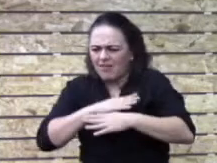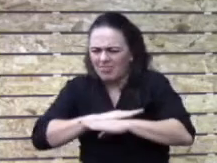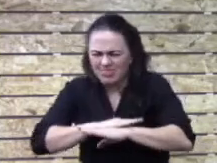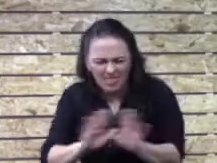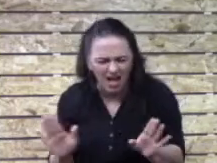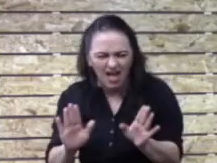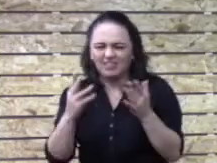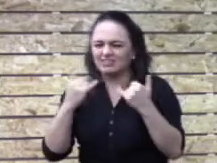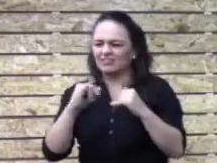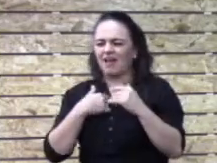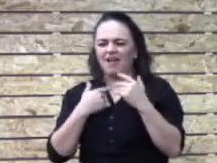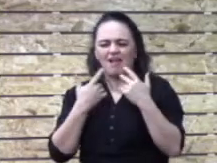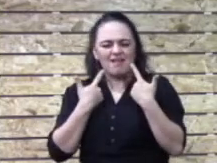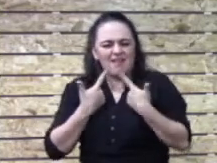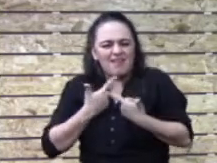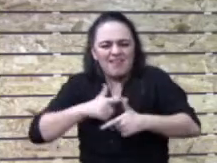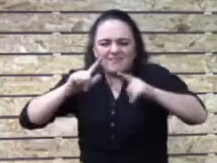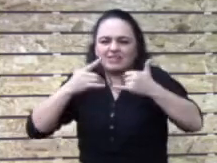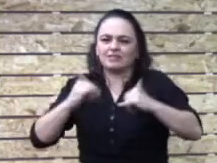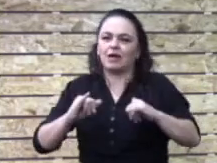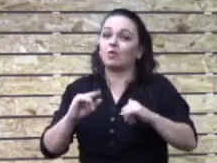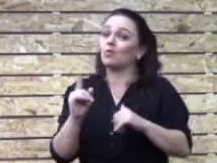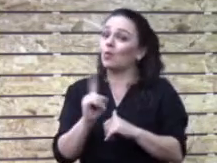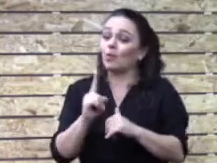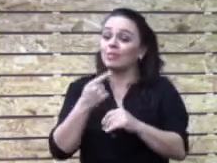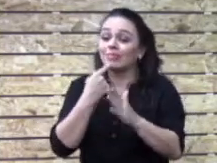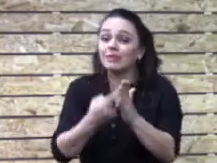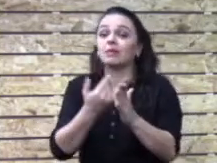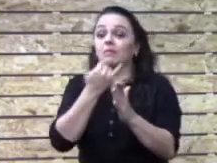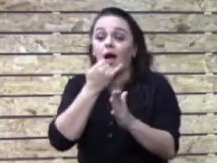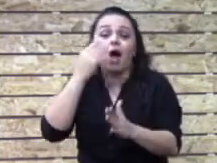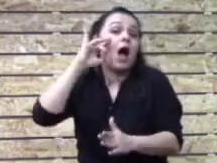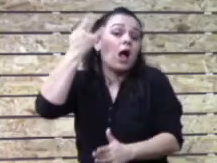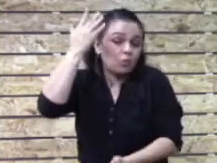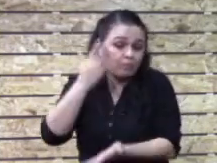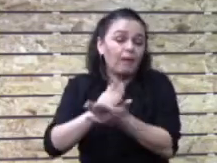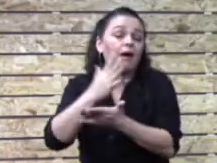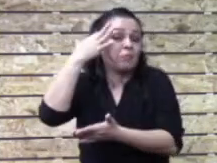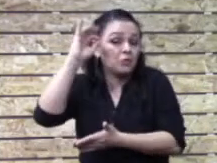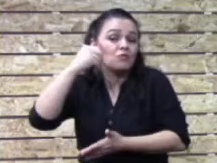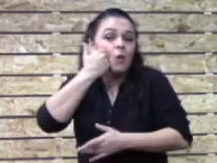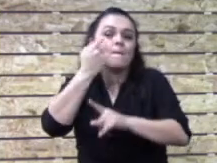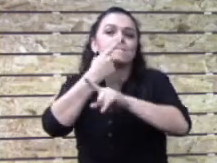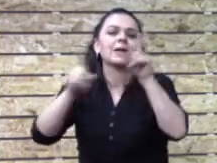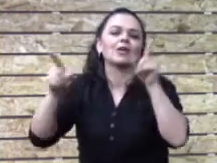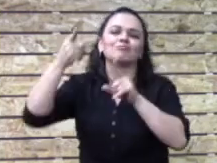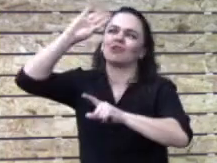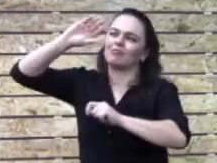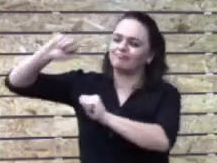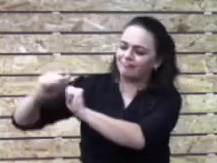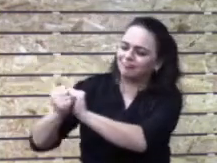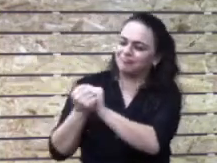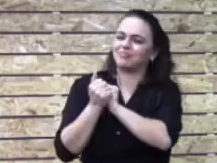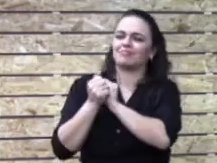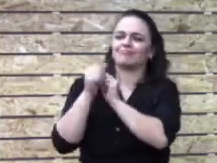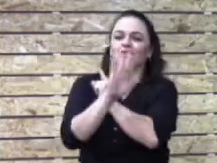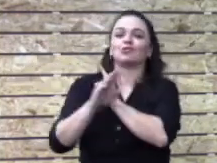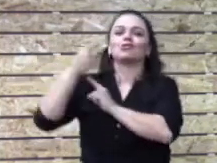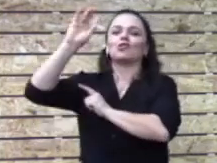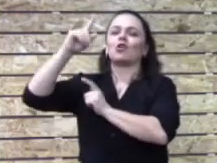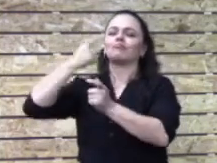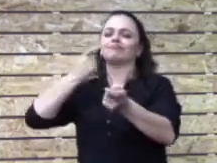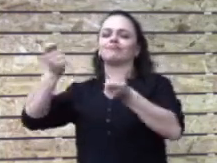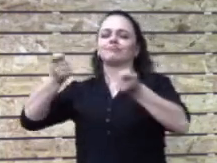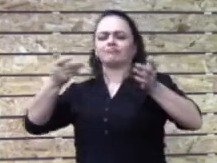fuera de la voluntad de Dios. En segundo lugar, este salmo nos permite ser guardados